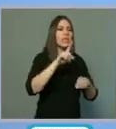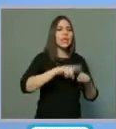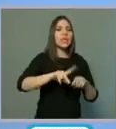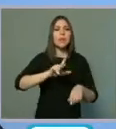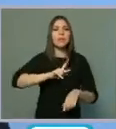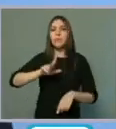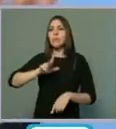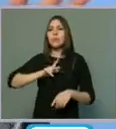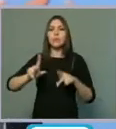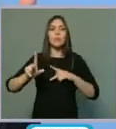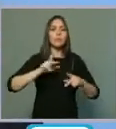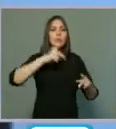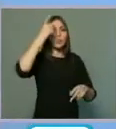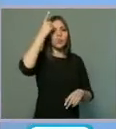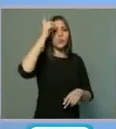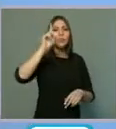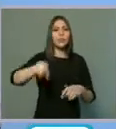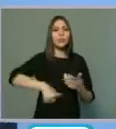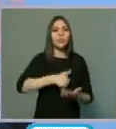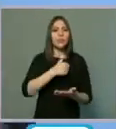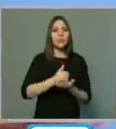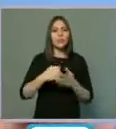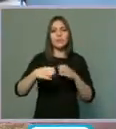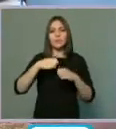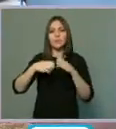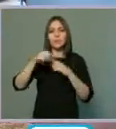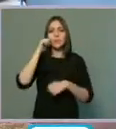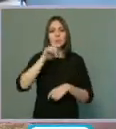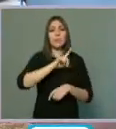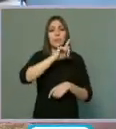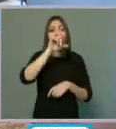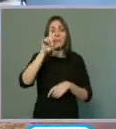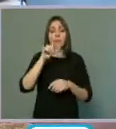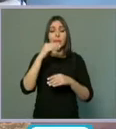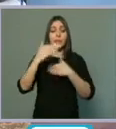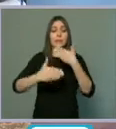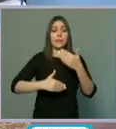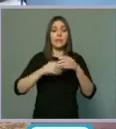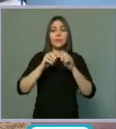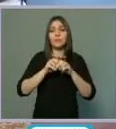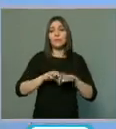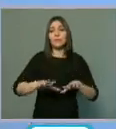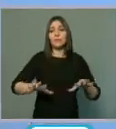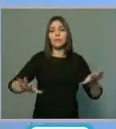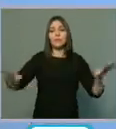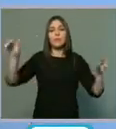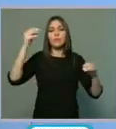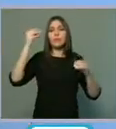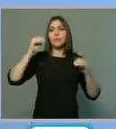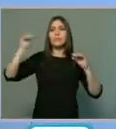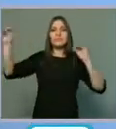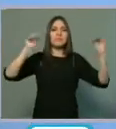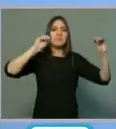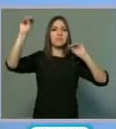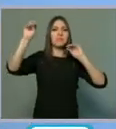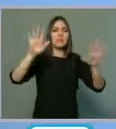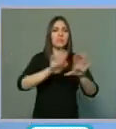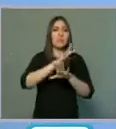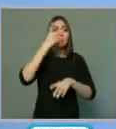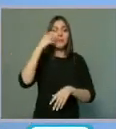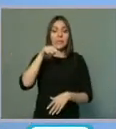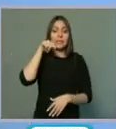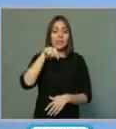la diáspora se fue por todo el mundo, se dispersó, pero ellos tienen su lugar de referencia en este sitio, el